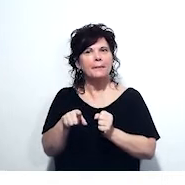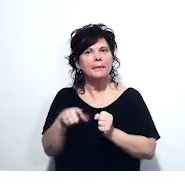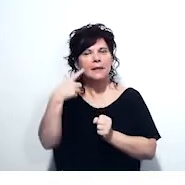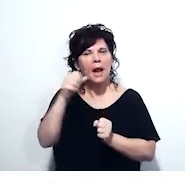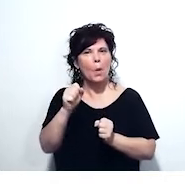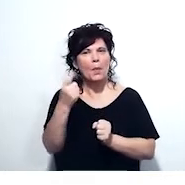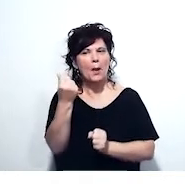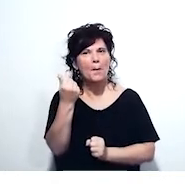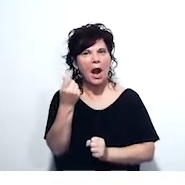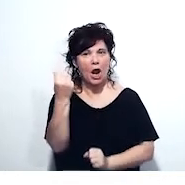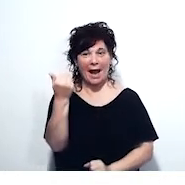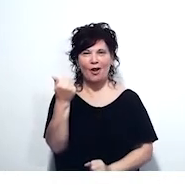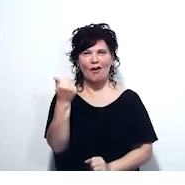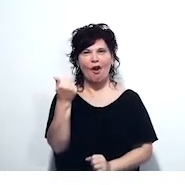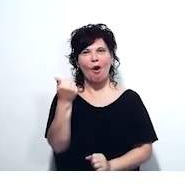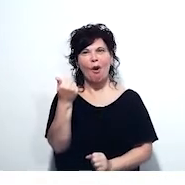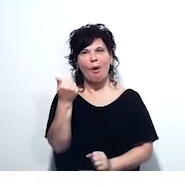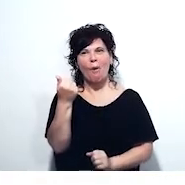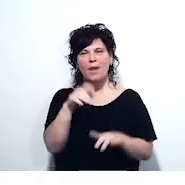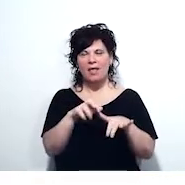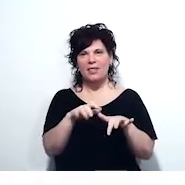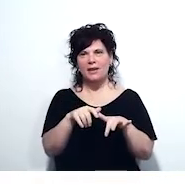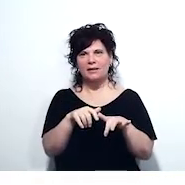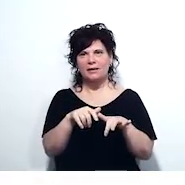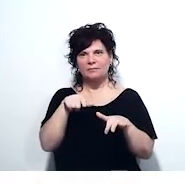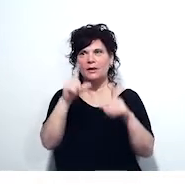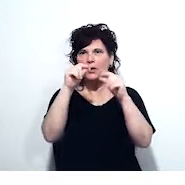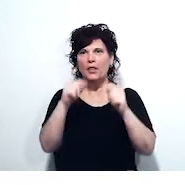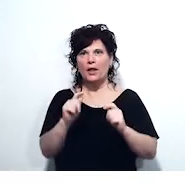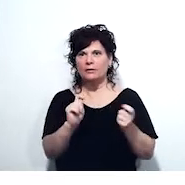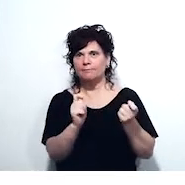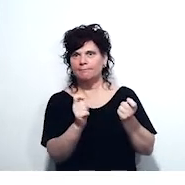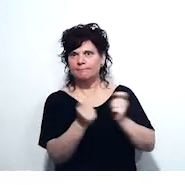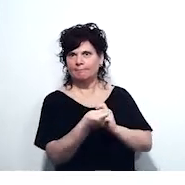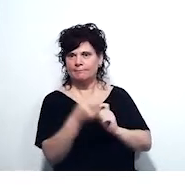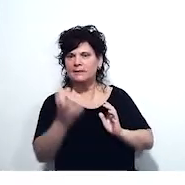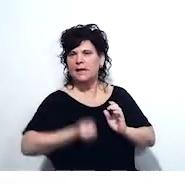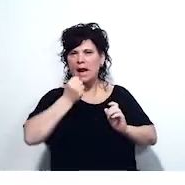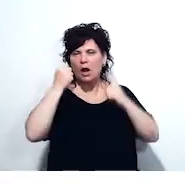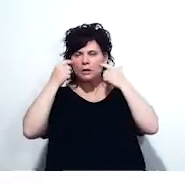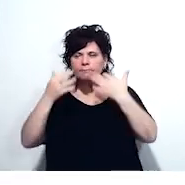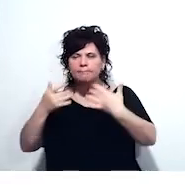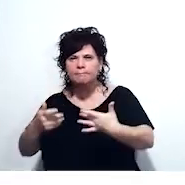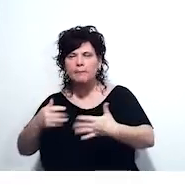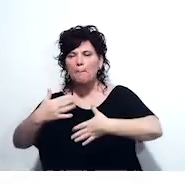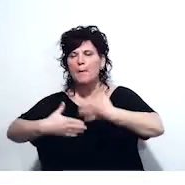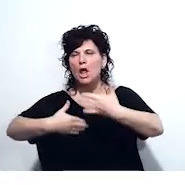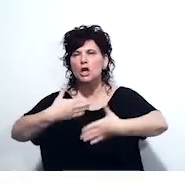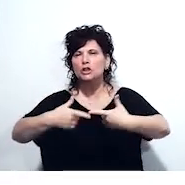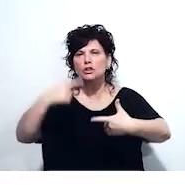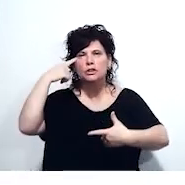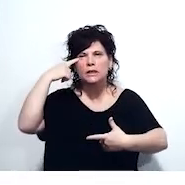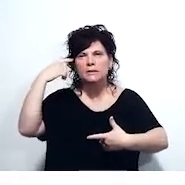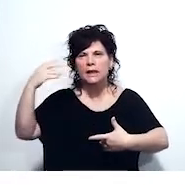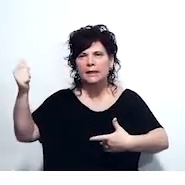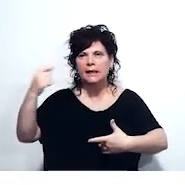encuentran su valor en la economía digital. Entonces, esta transformación de los datos, desde que se recoge, se analiza, se procesa, y la